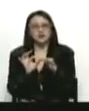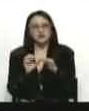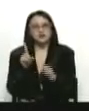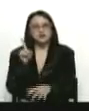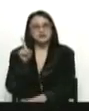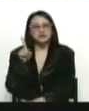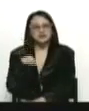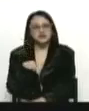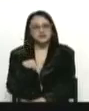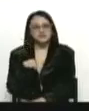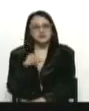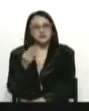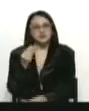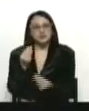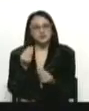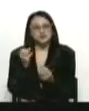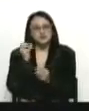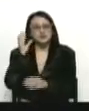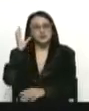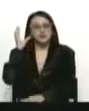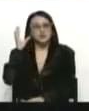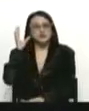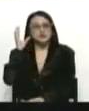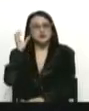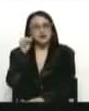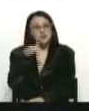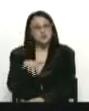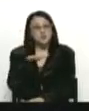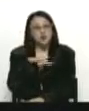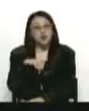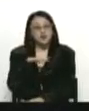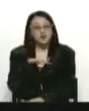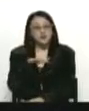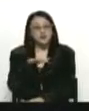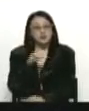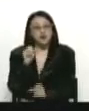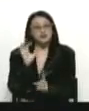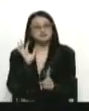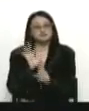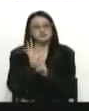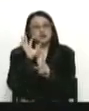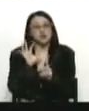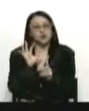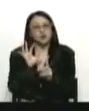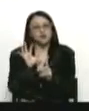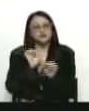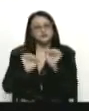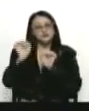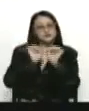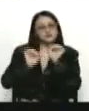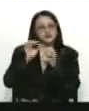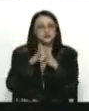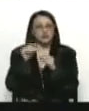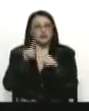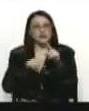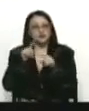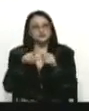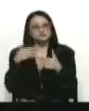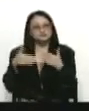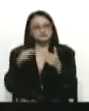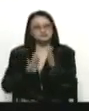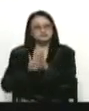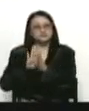habido mucha sabiduría del pueblo para enfrentar todos los escenarios y poder superarlos uno